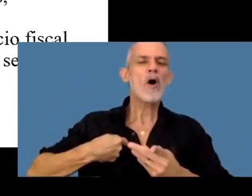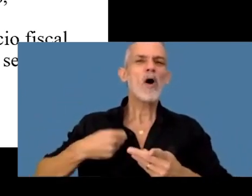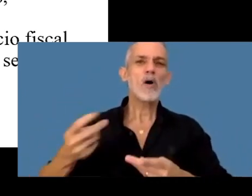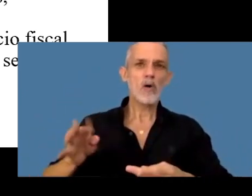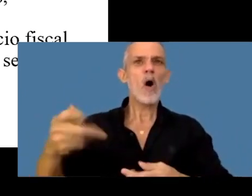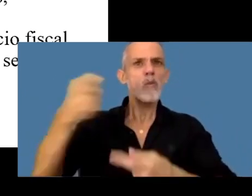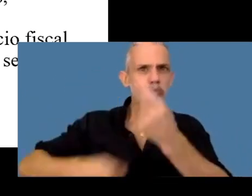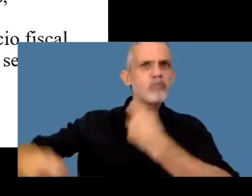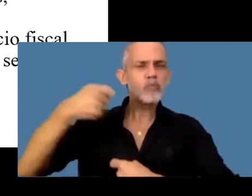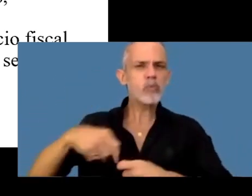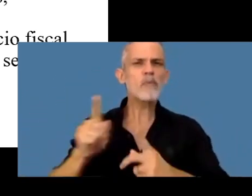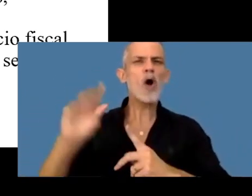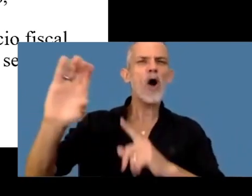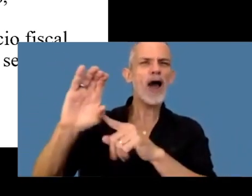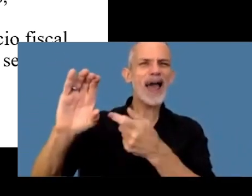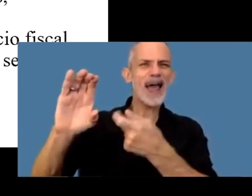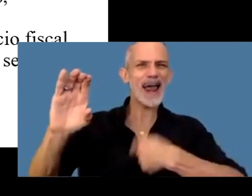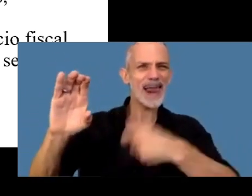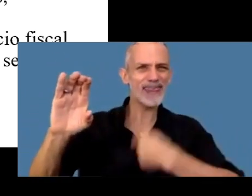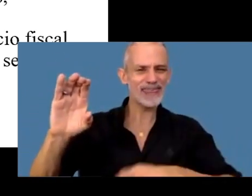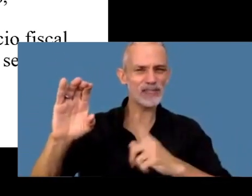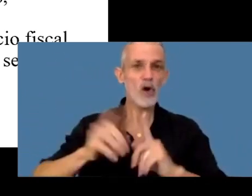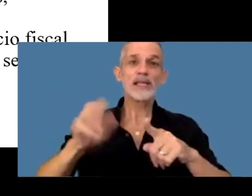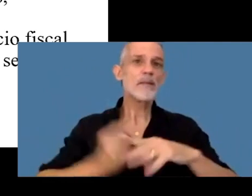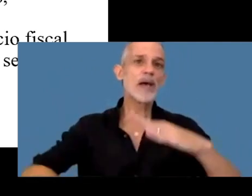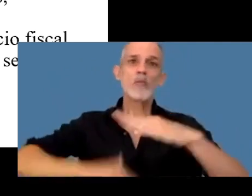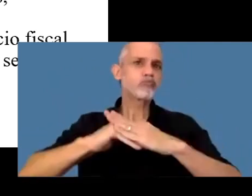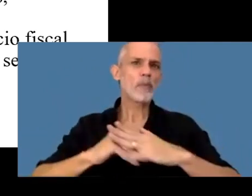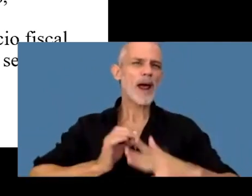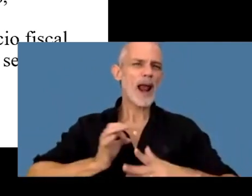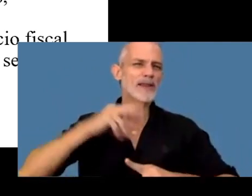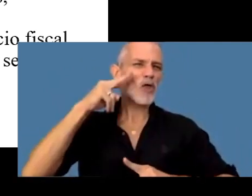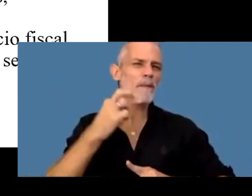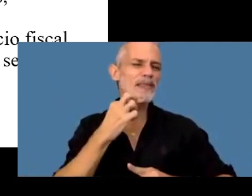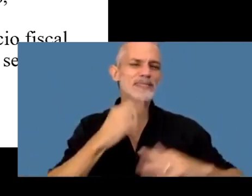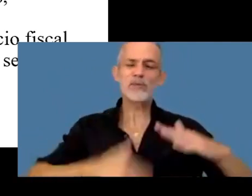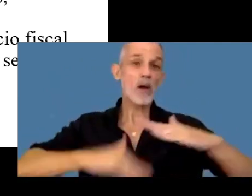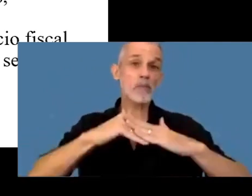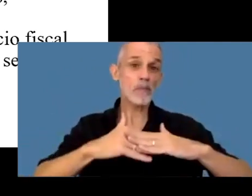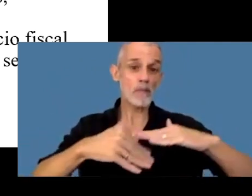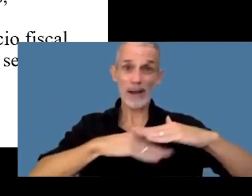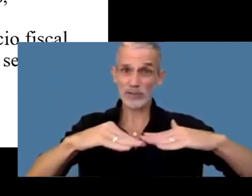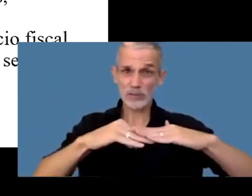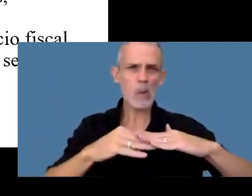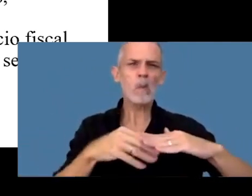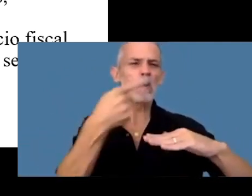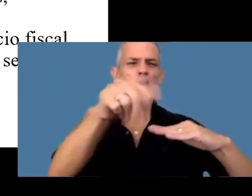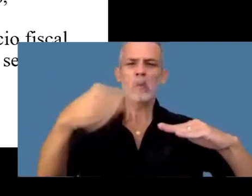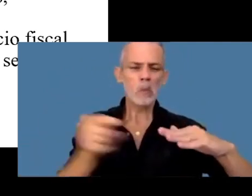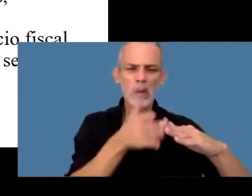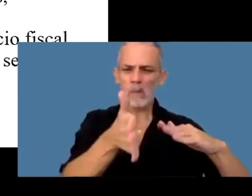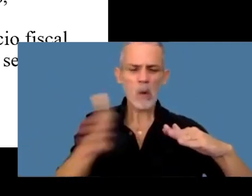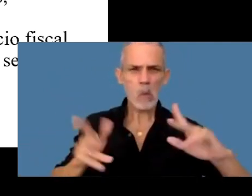crédito fiscal y también el tope para el año 2019 sin hacer discriminación para este